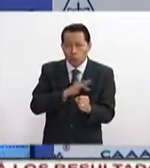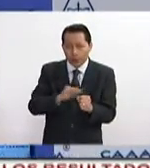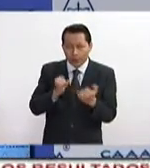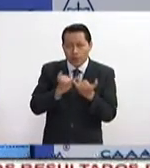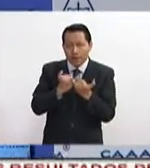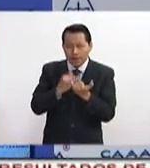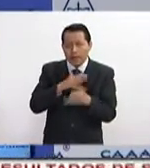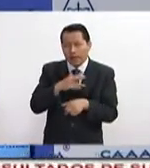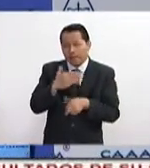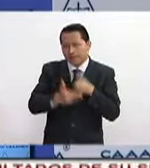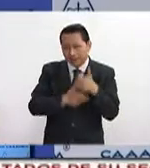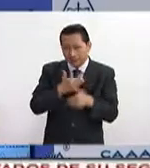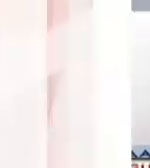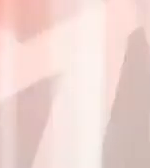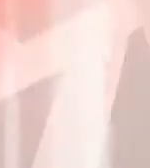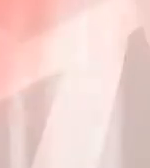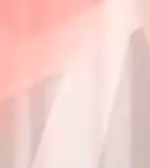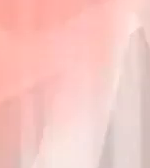los servicios.